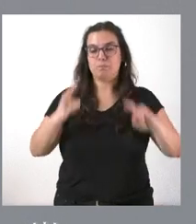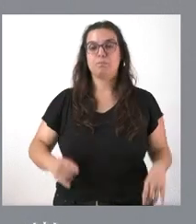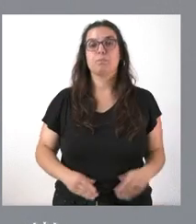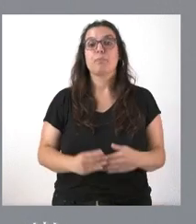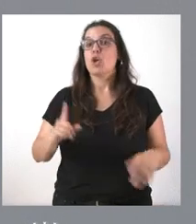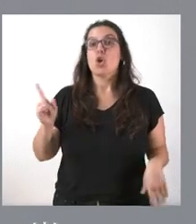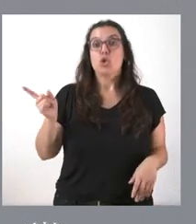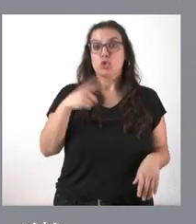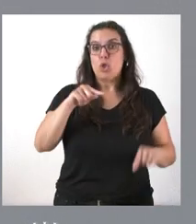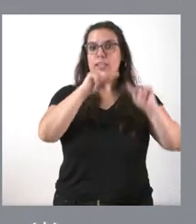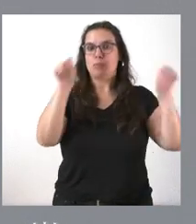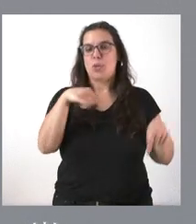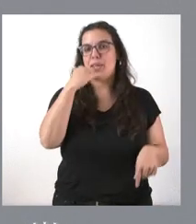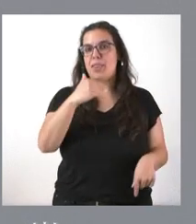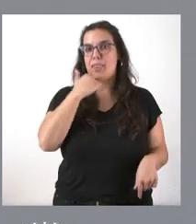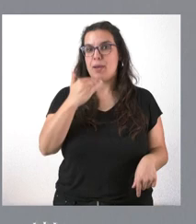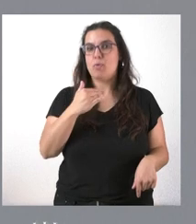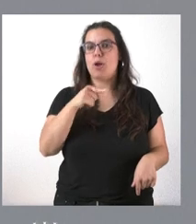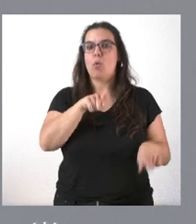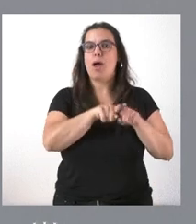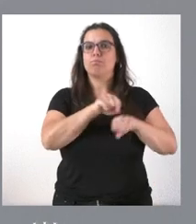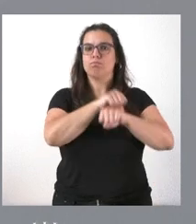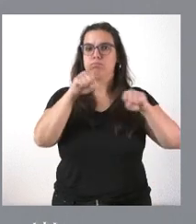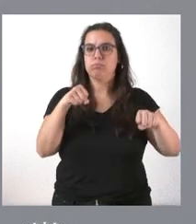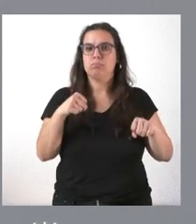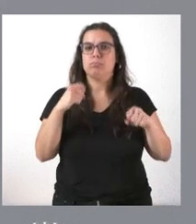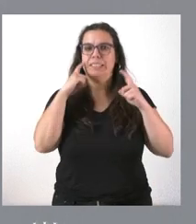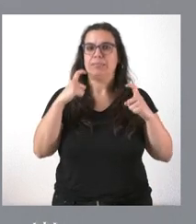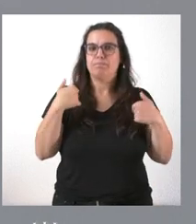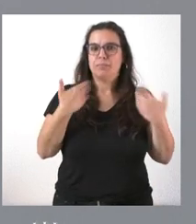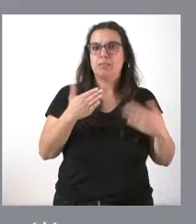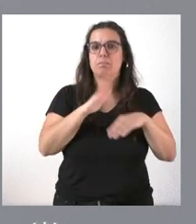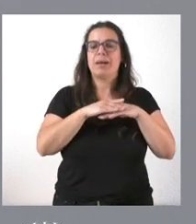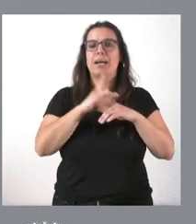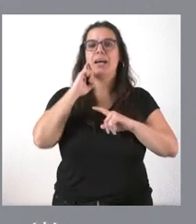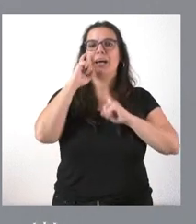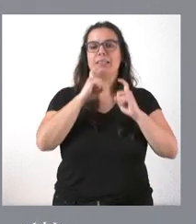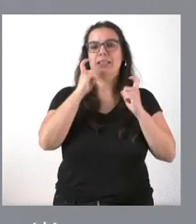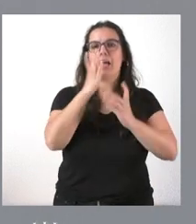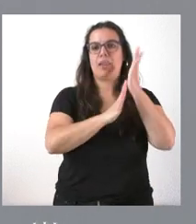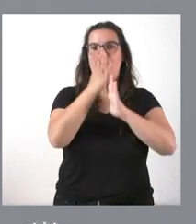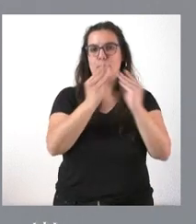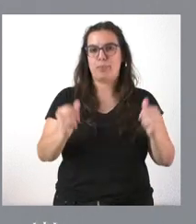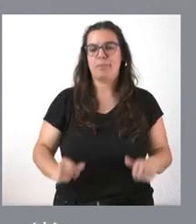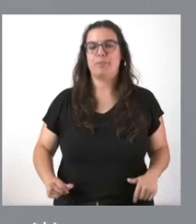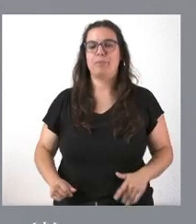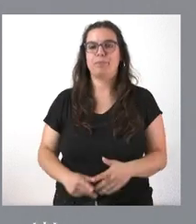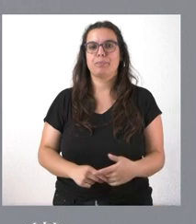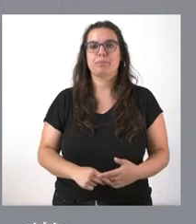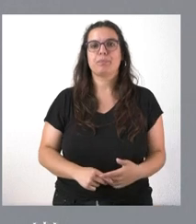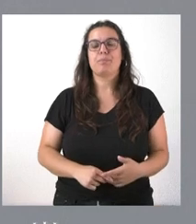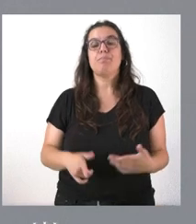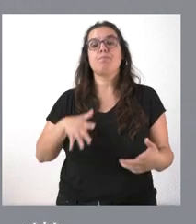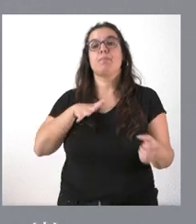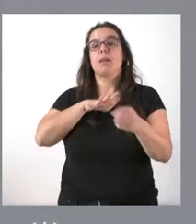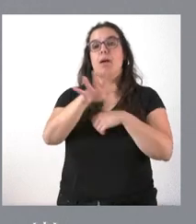como les digo en la provincia de Zamora como refuerzo muy importante en materia de extinción de incendios en el ámbito